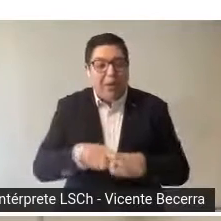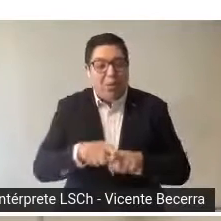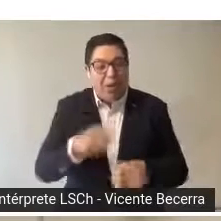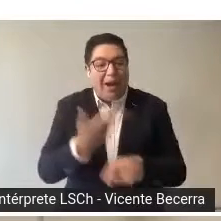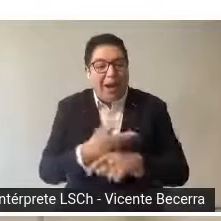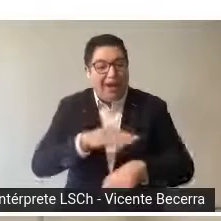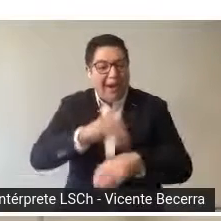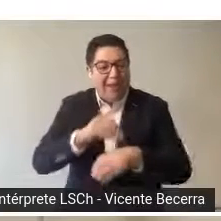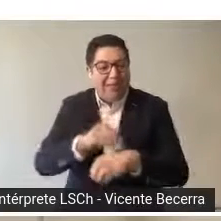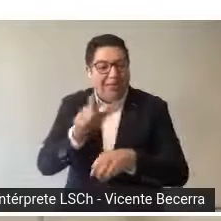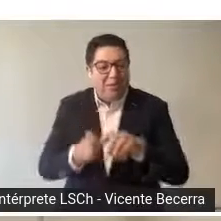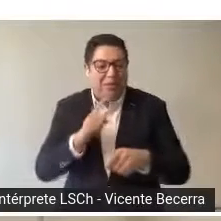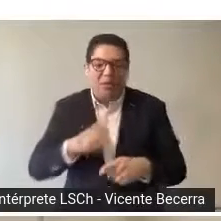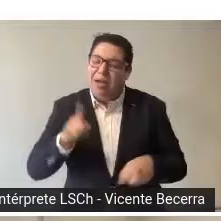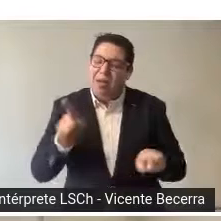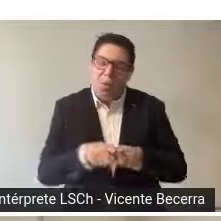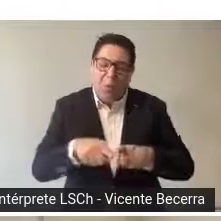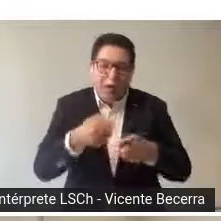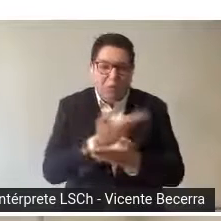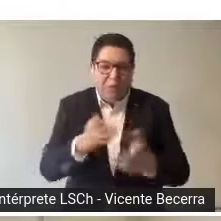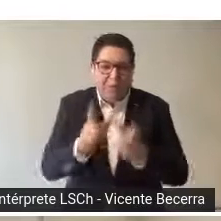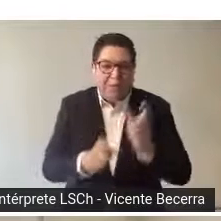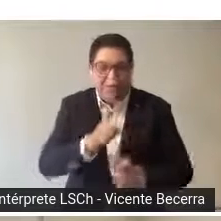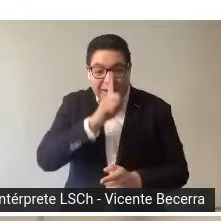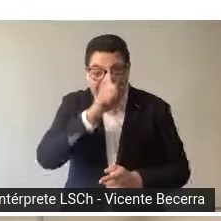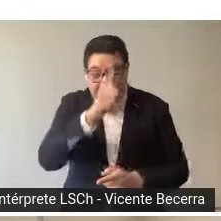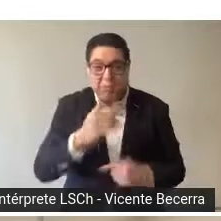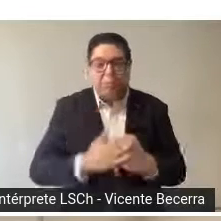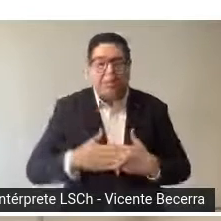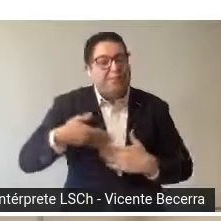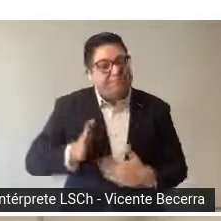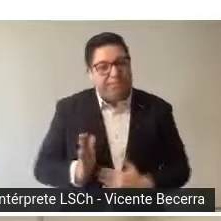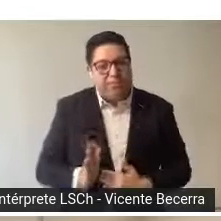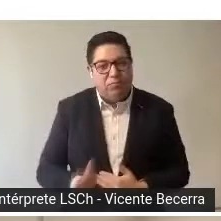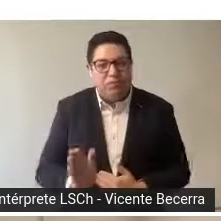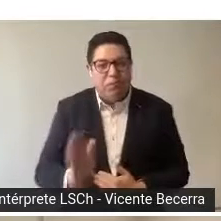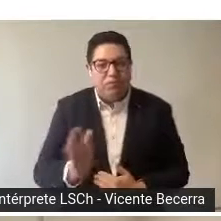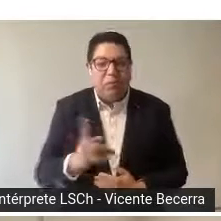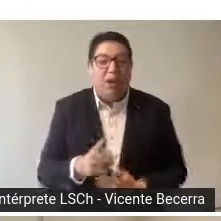fondo siempre seguir adelante, uno